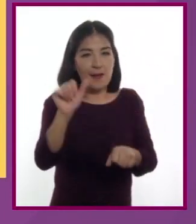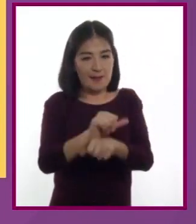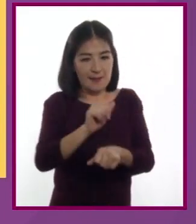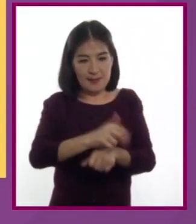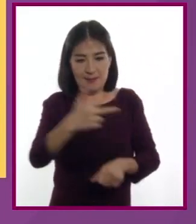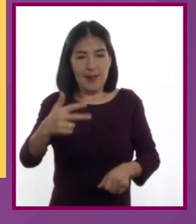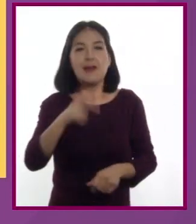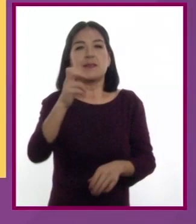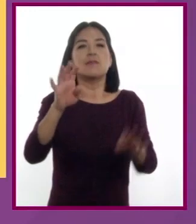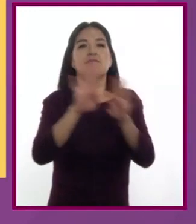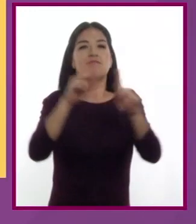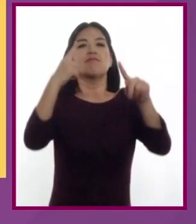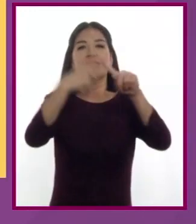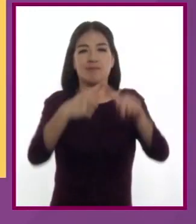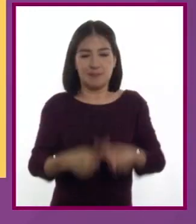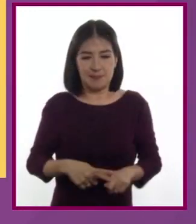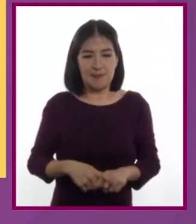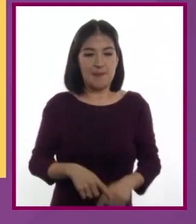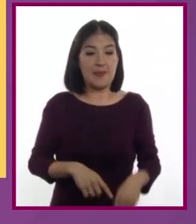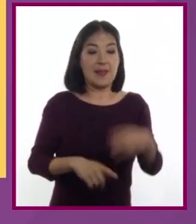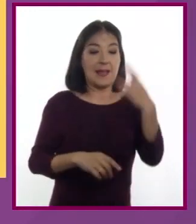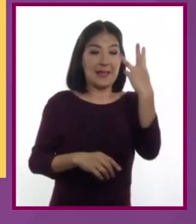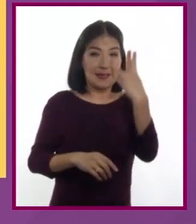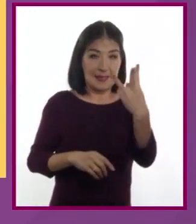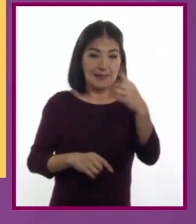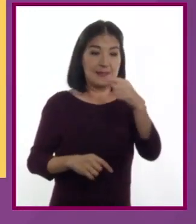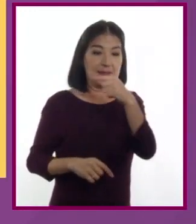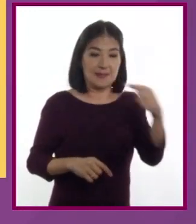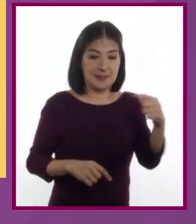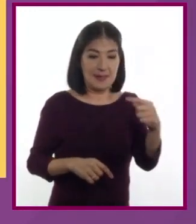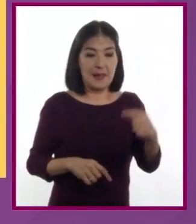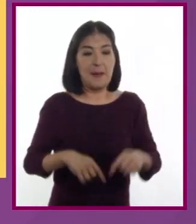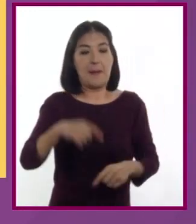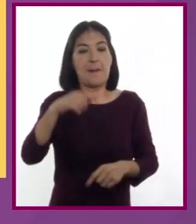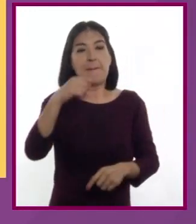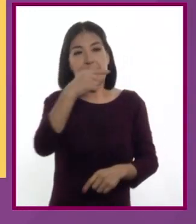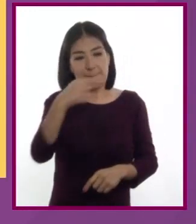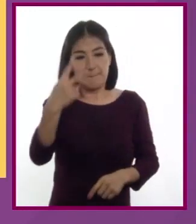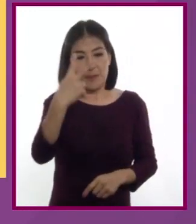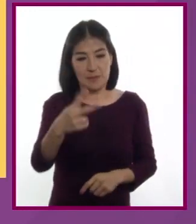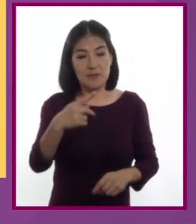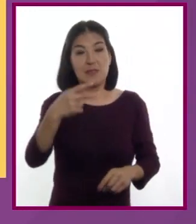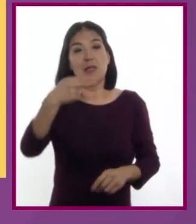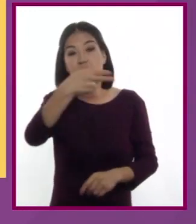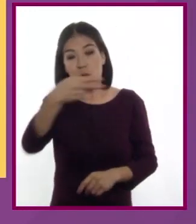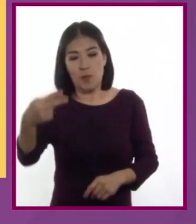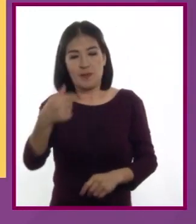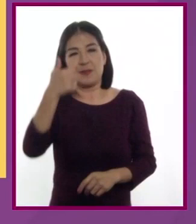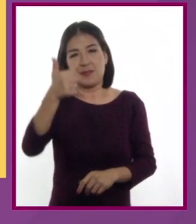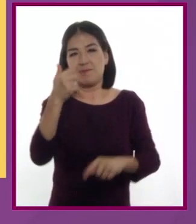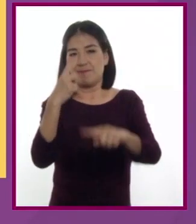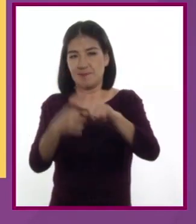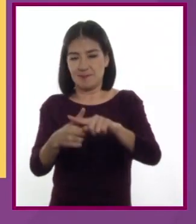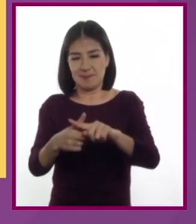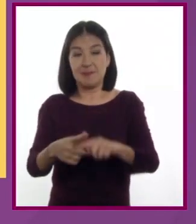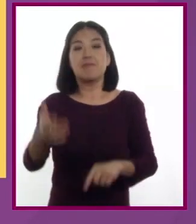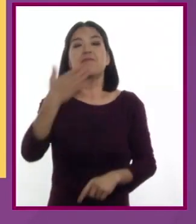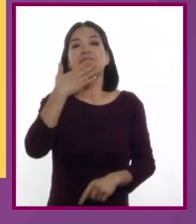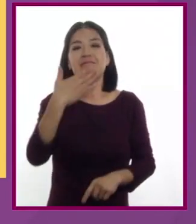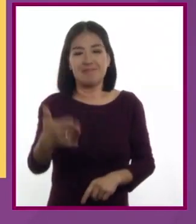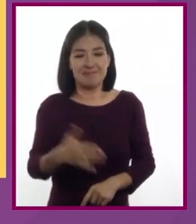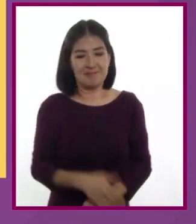multiplicación. 3 negativo por 2 negativo es igual a 6 positivo. Muy